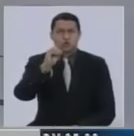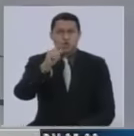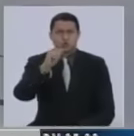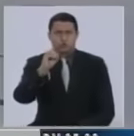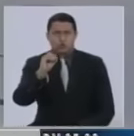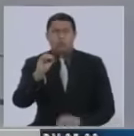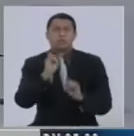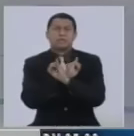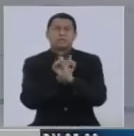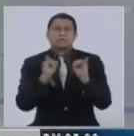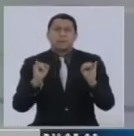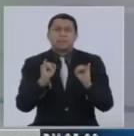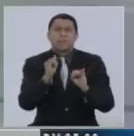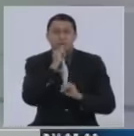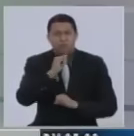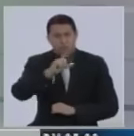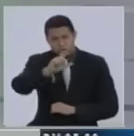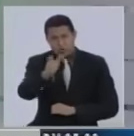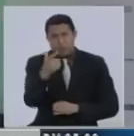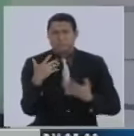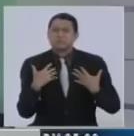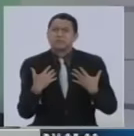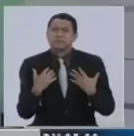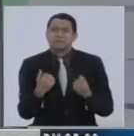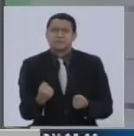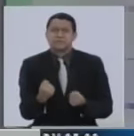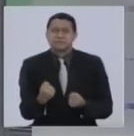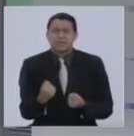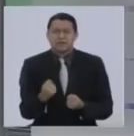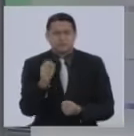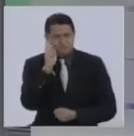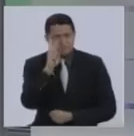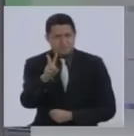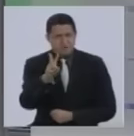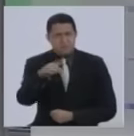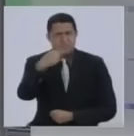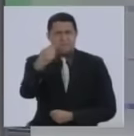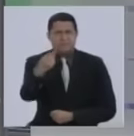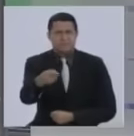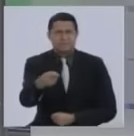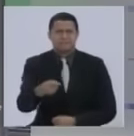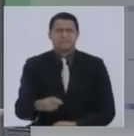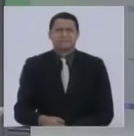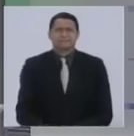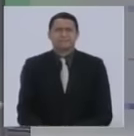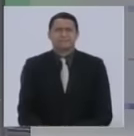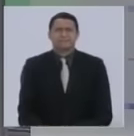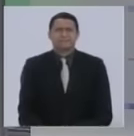de esta manera ponemos punto final a esta entrega de noticias globo visión salud yo me despido y será hasta